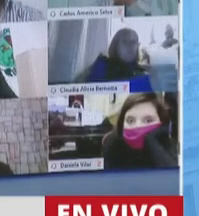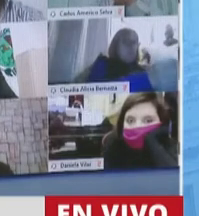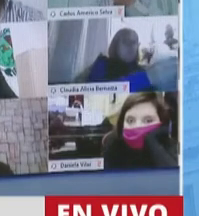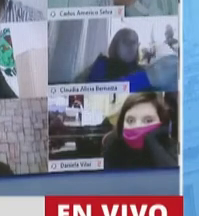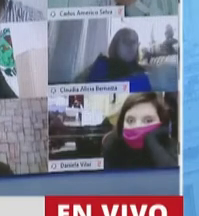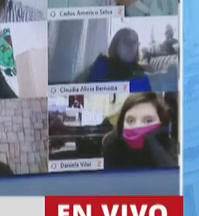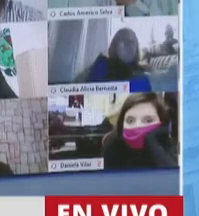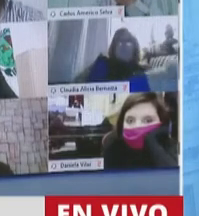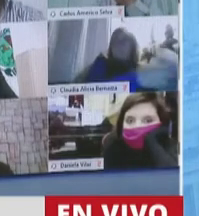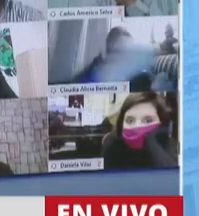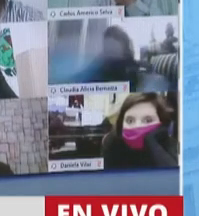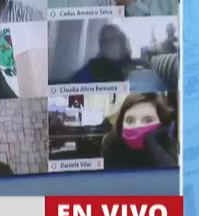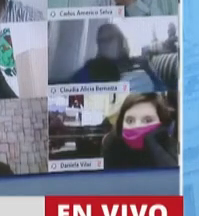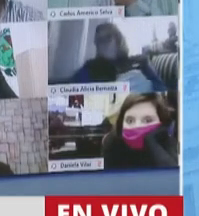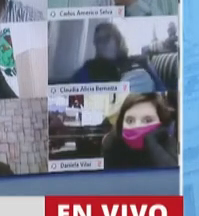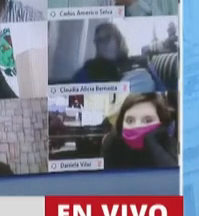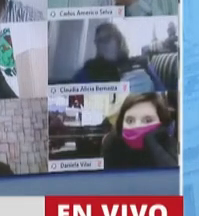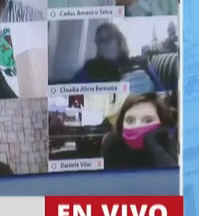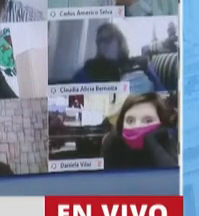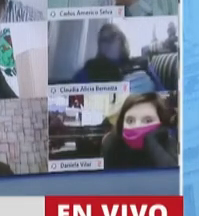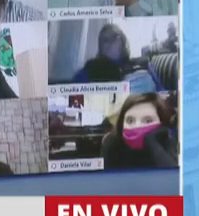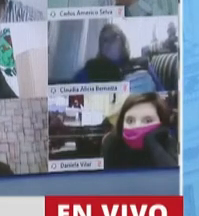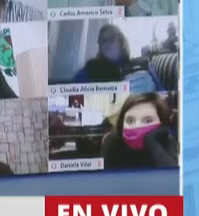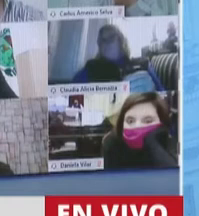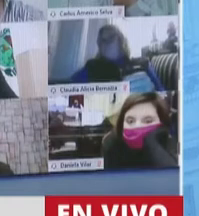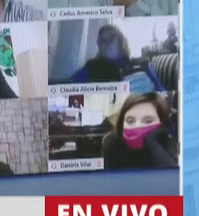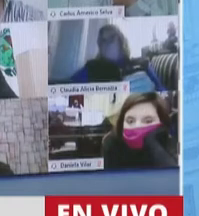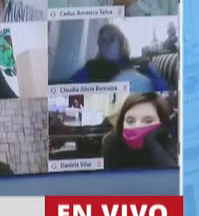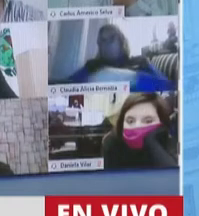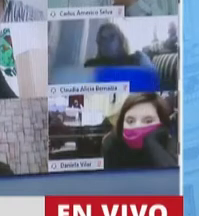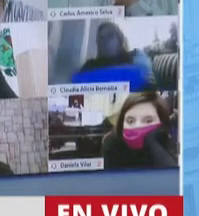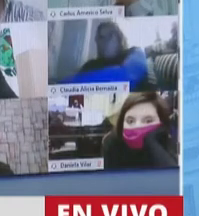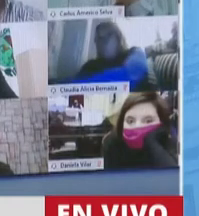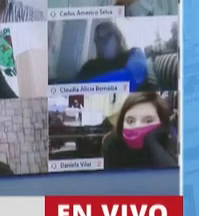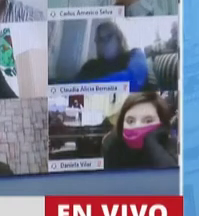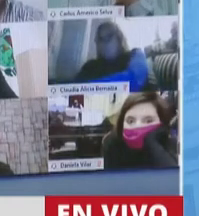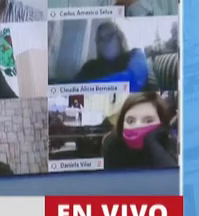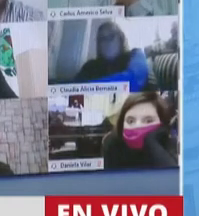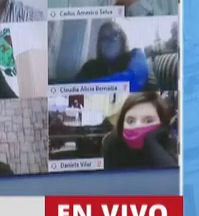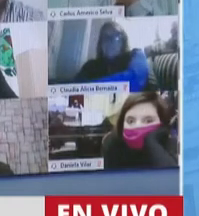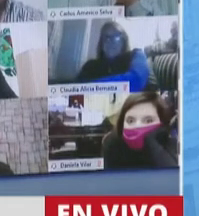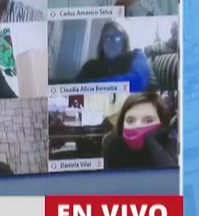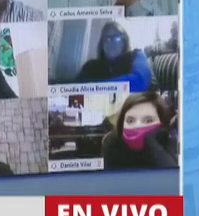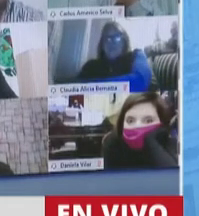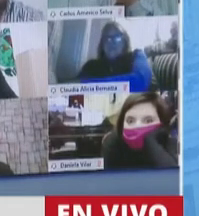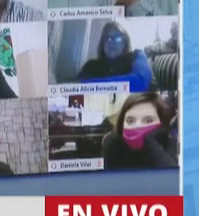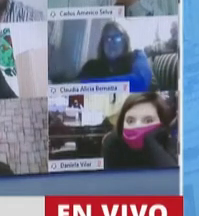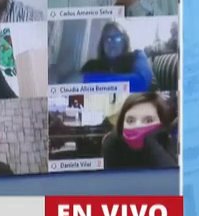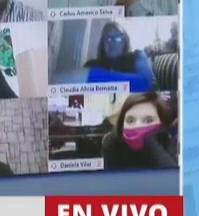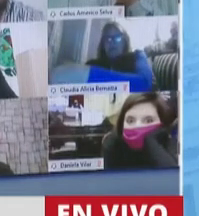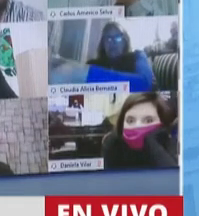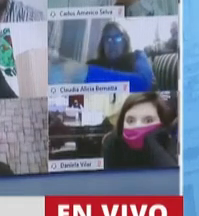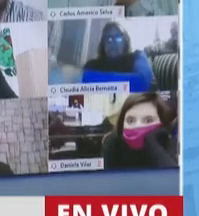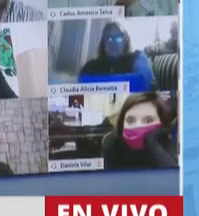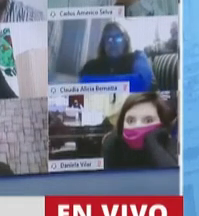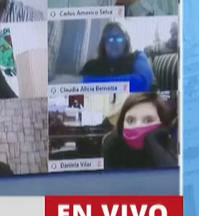el sector privado, sino también, y es importante, que hayan contemplado a los municipios como promotores